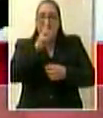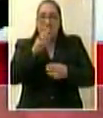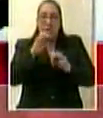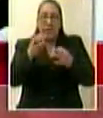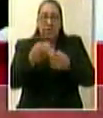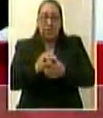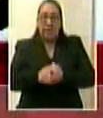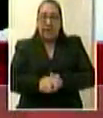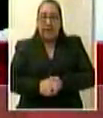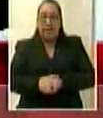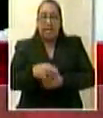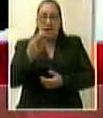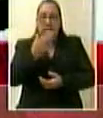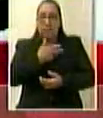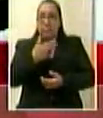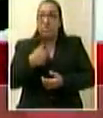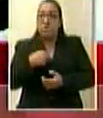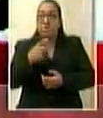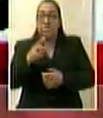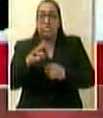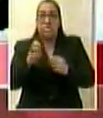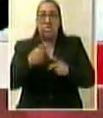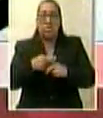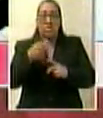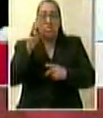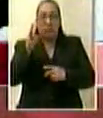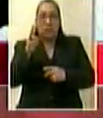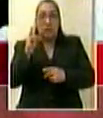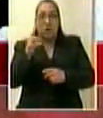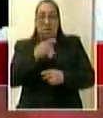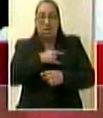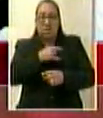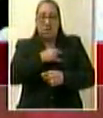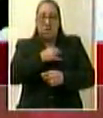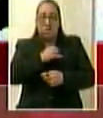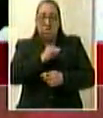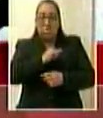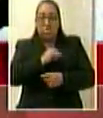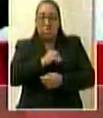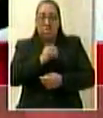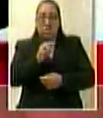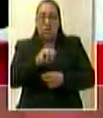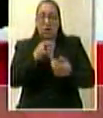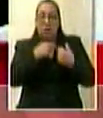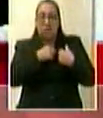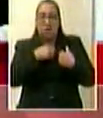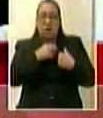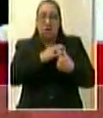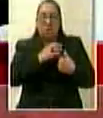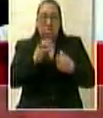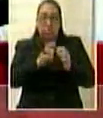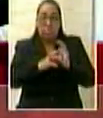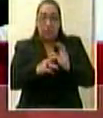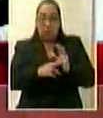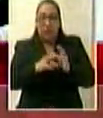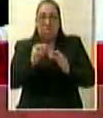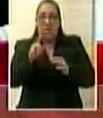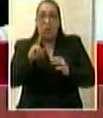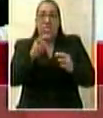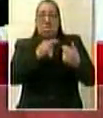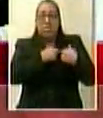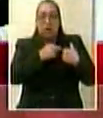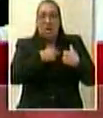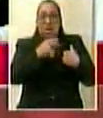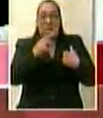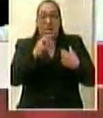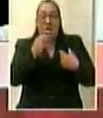familia, por el presidente de los ex docentes de la institución, un representante del gobierno regional y un